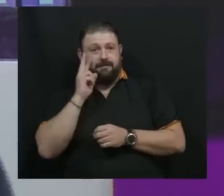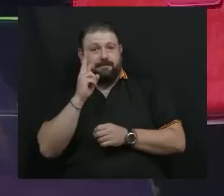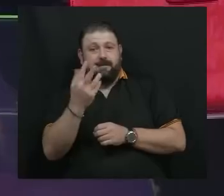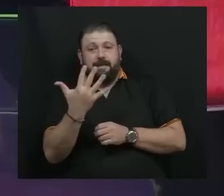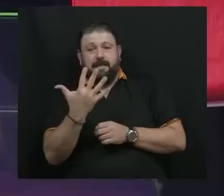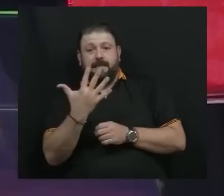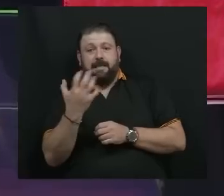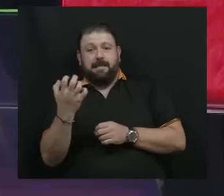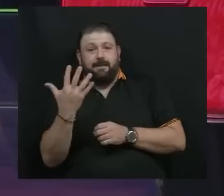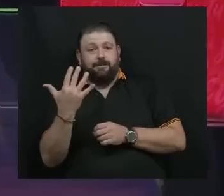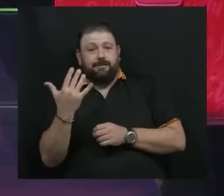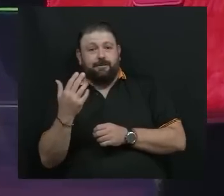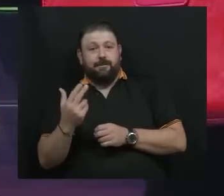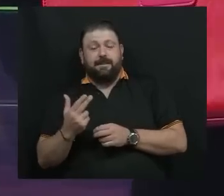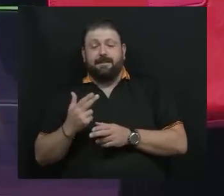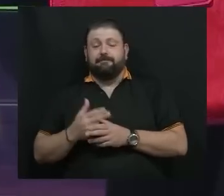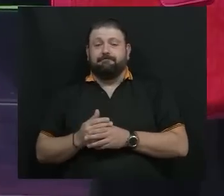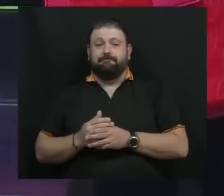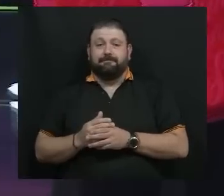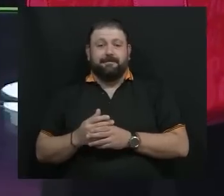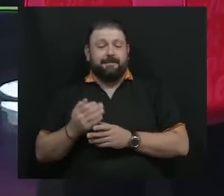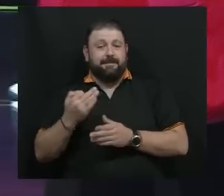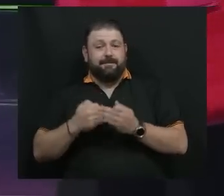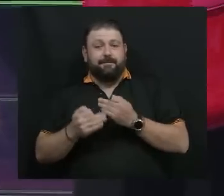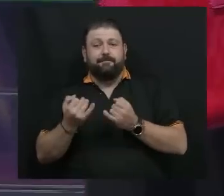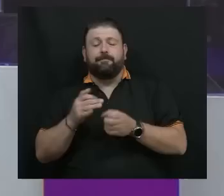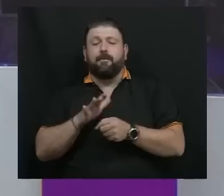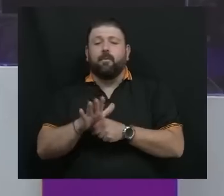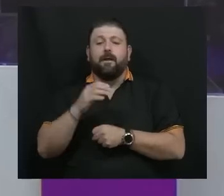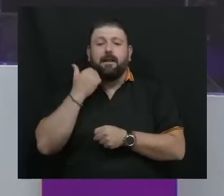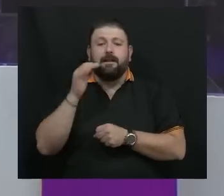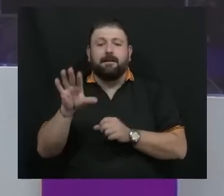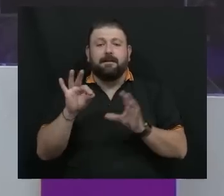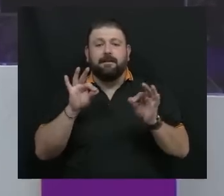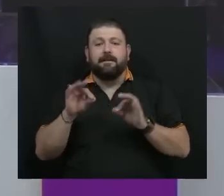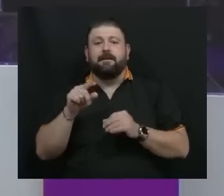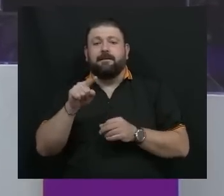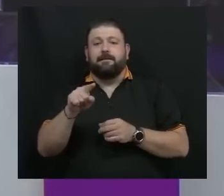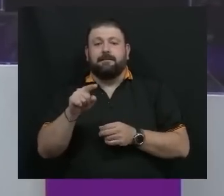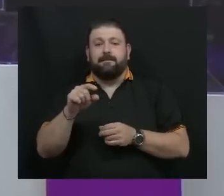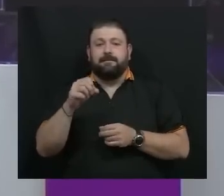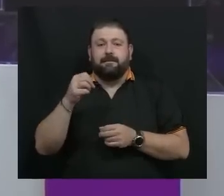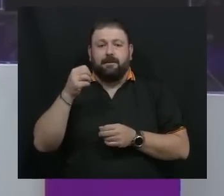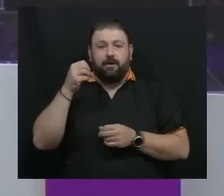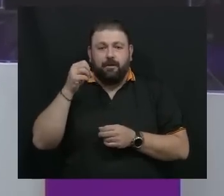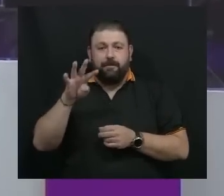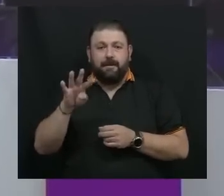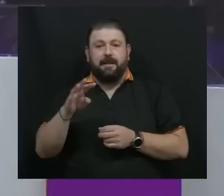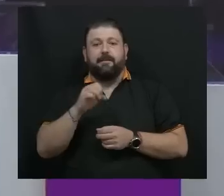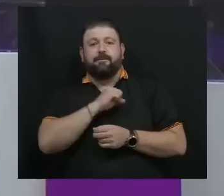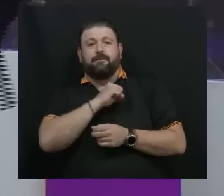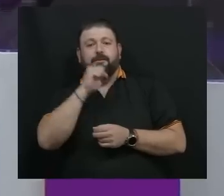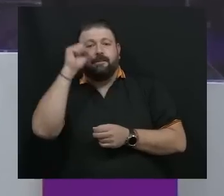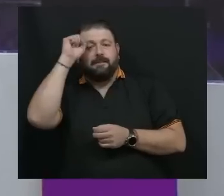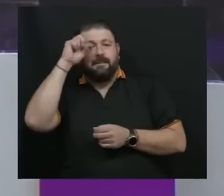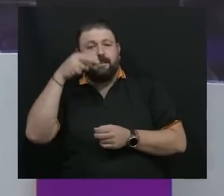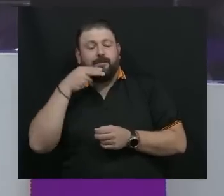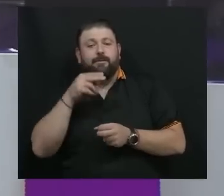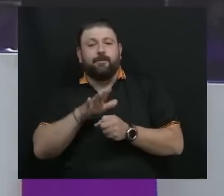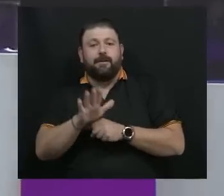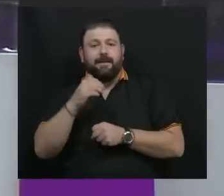hasta con propina. Hasta con propina, ¿cuál quieres? ¿El de nutrición o el de Seitú? El de Seitú, ¿verdad?